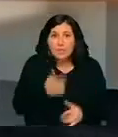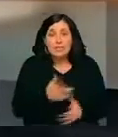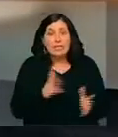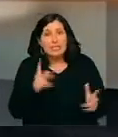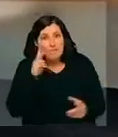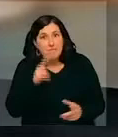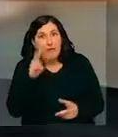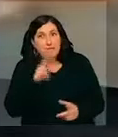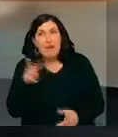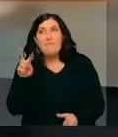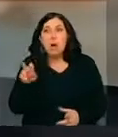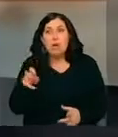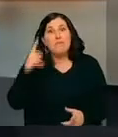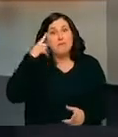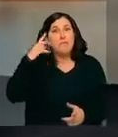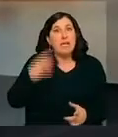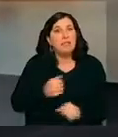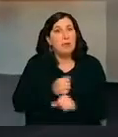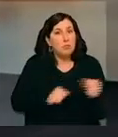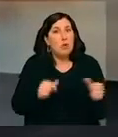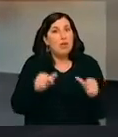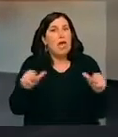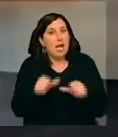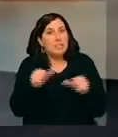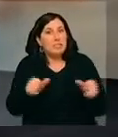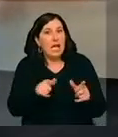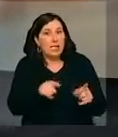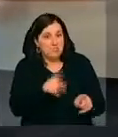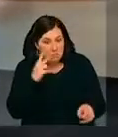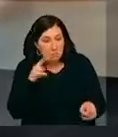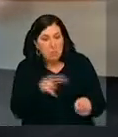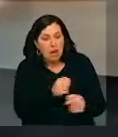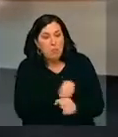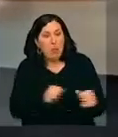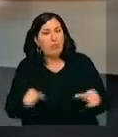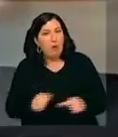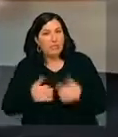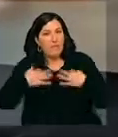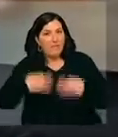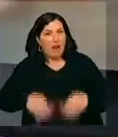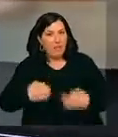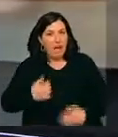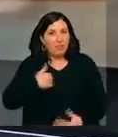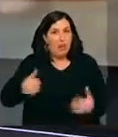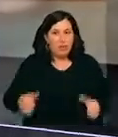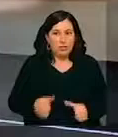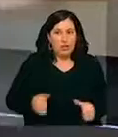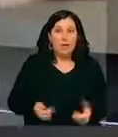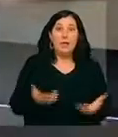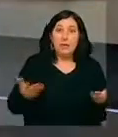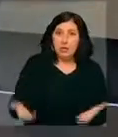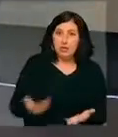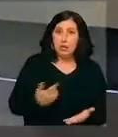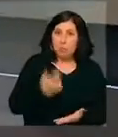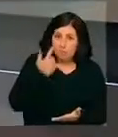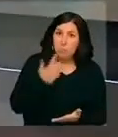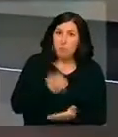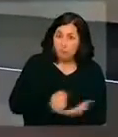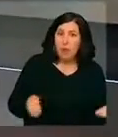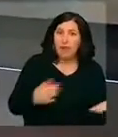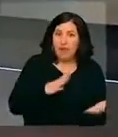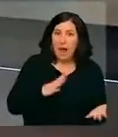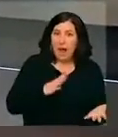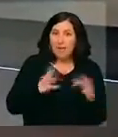pornografía cree que se puede replicar. Lo que ve, cree que puede replicarlo en la vida real. Lo que, ya vamos a ver, puede representar